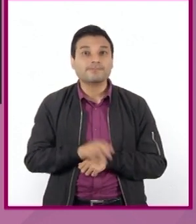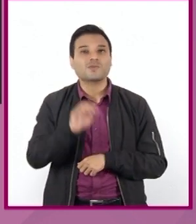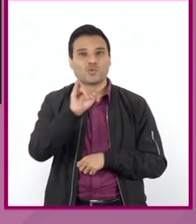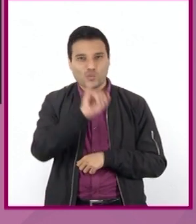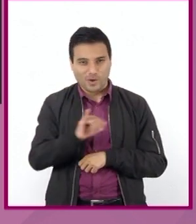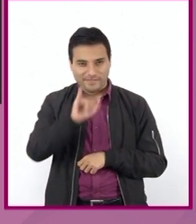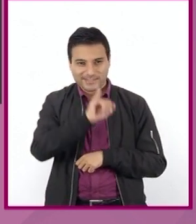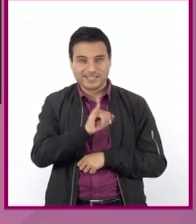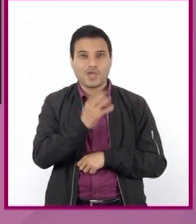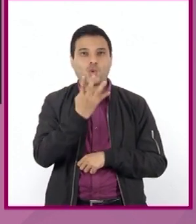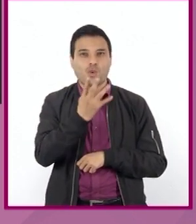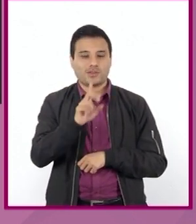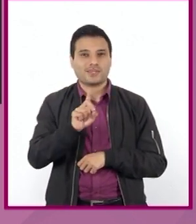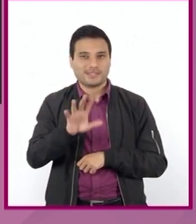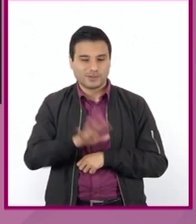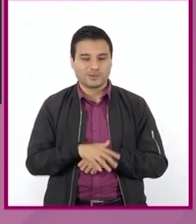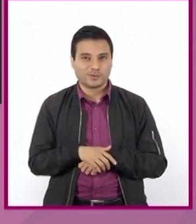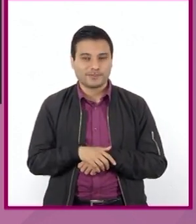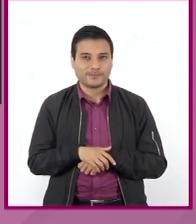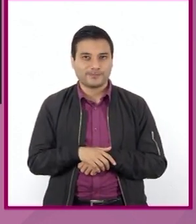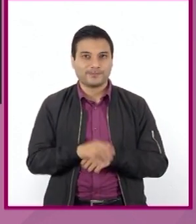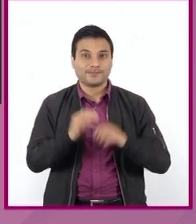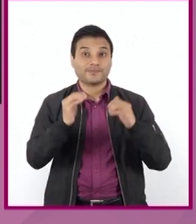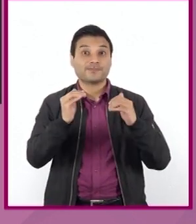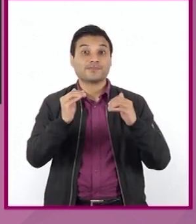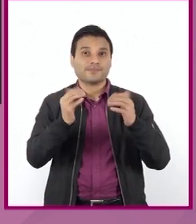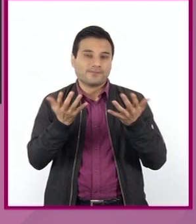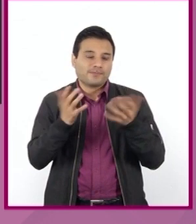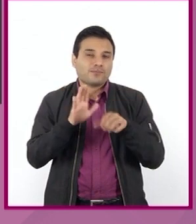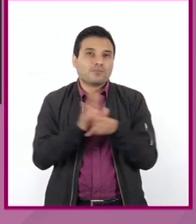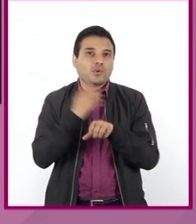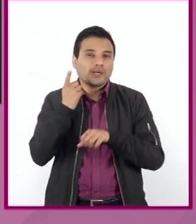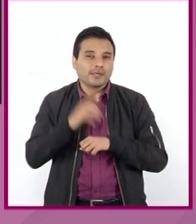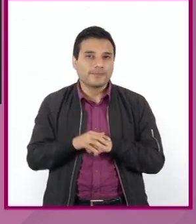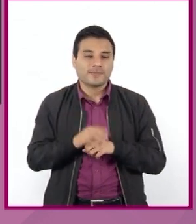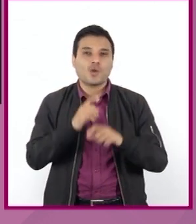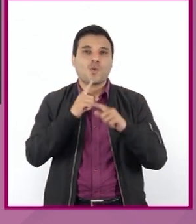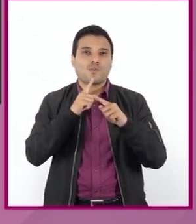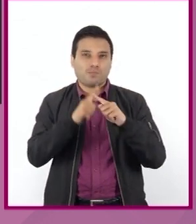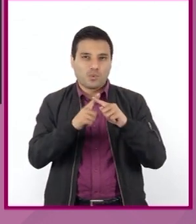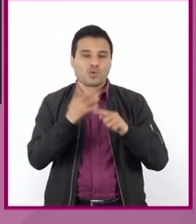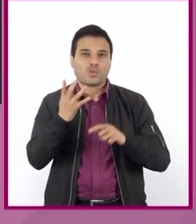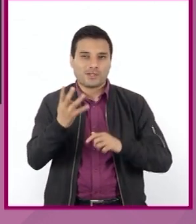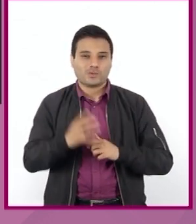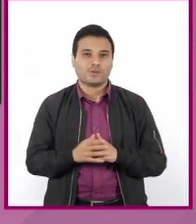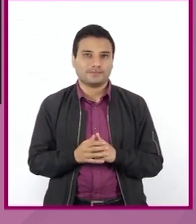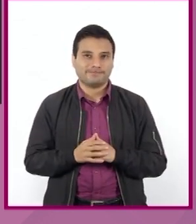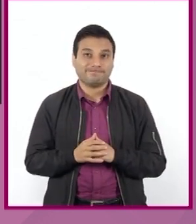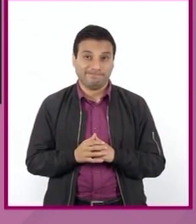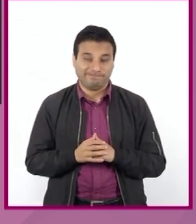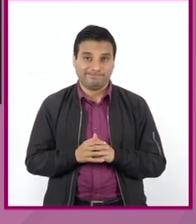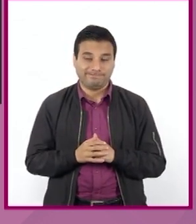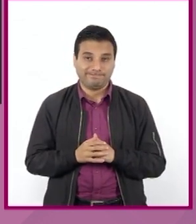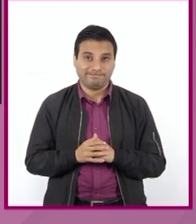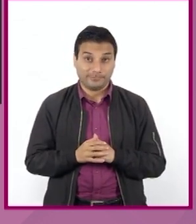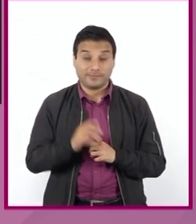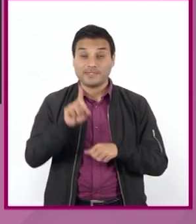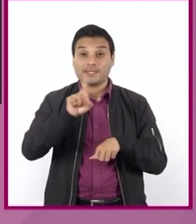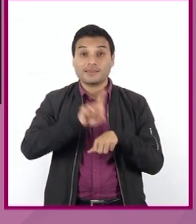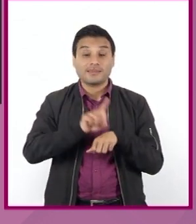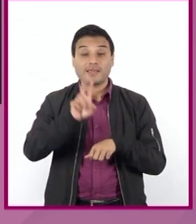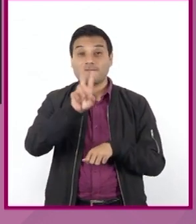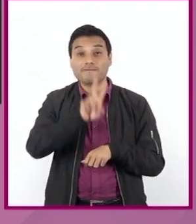jueves serían 4 35avos, ya que se cuadruplica la cantidad de azúcar en kilogramos, y el